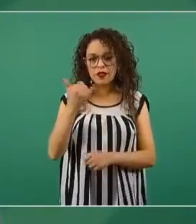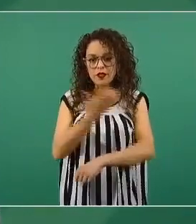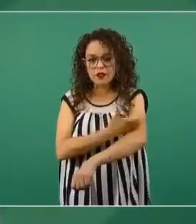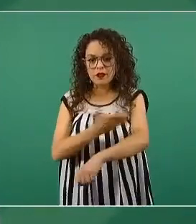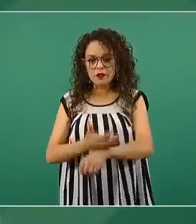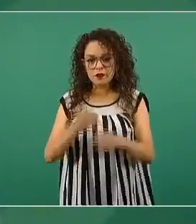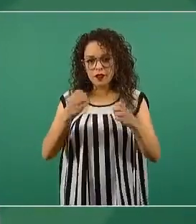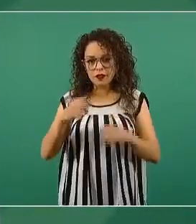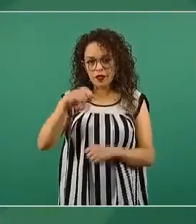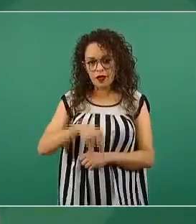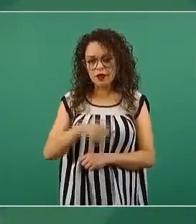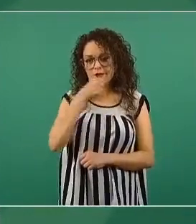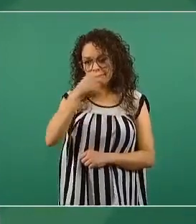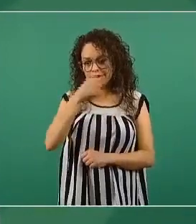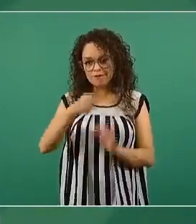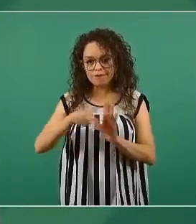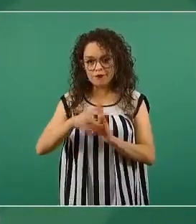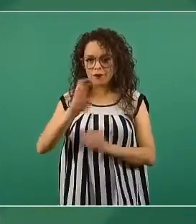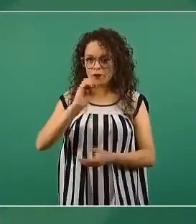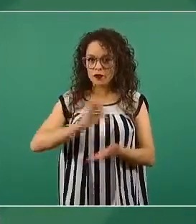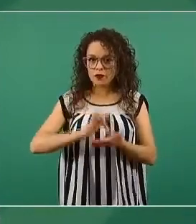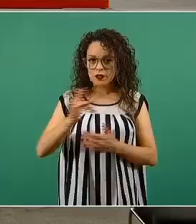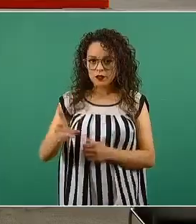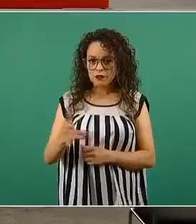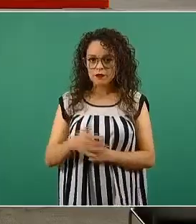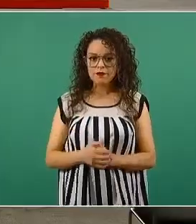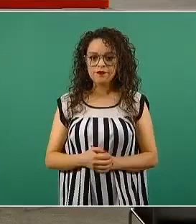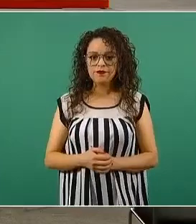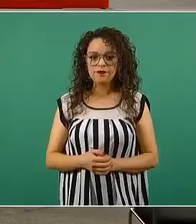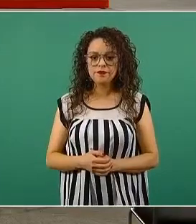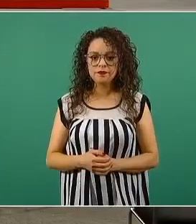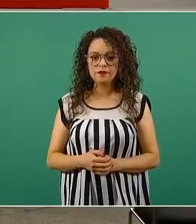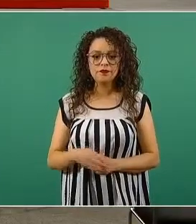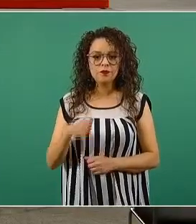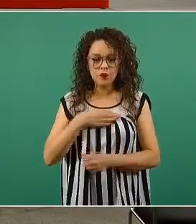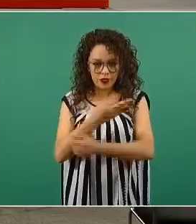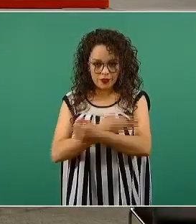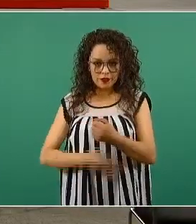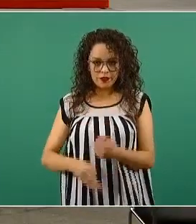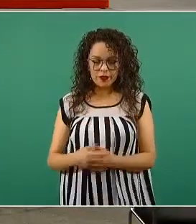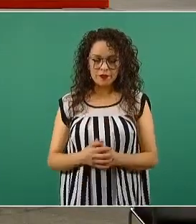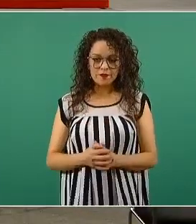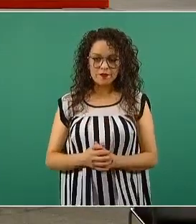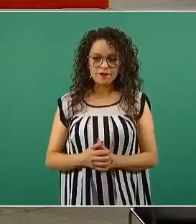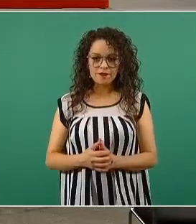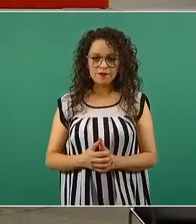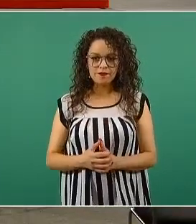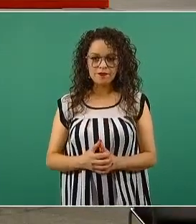compañeras aquí presentes. Muchas gracias y que tengan una excelente tarde. Hasta luego.